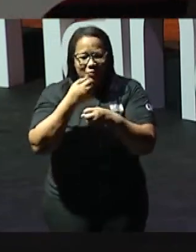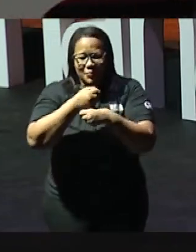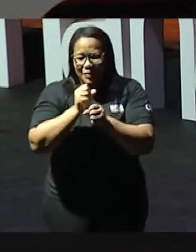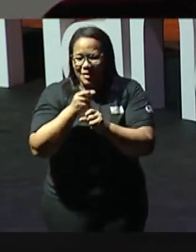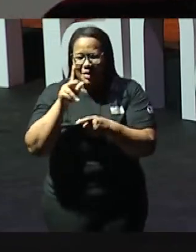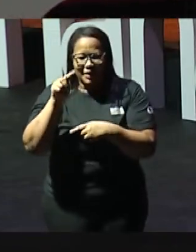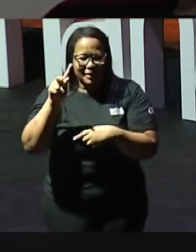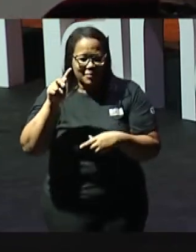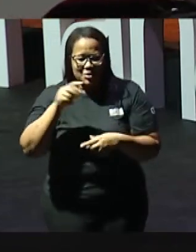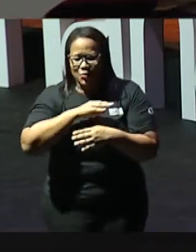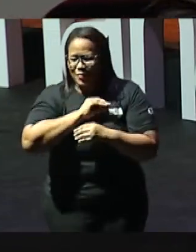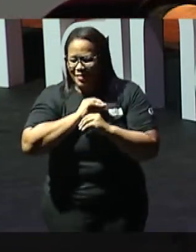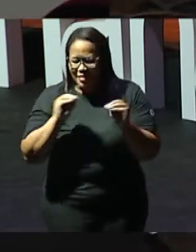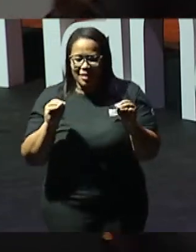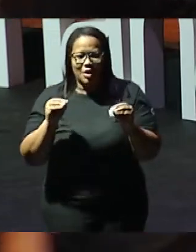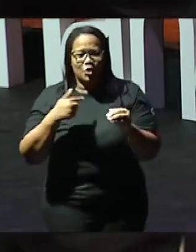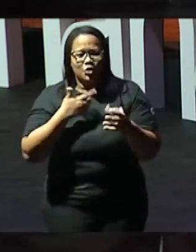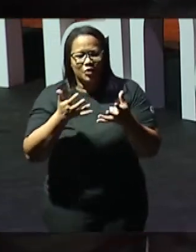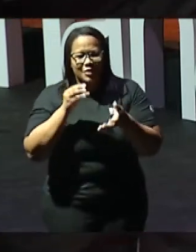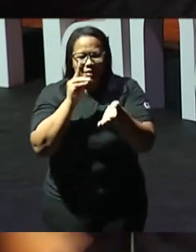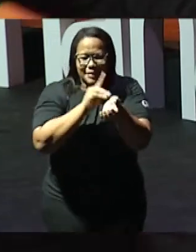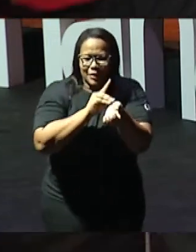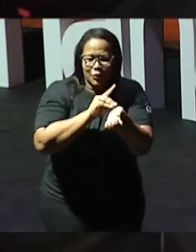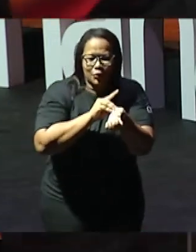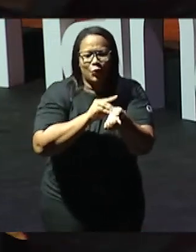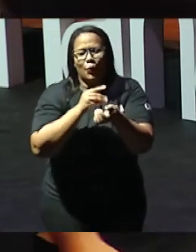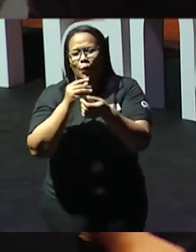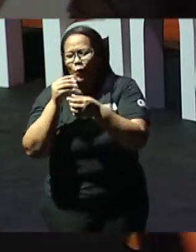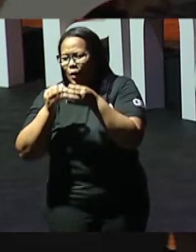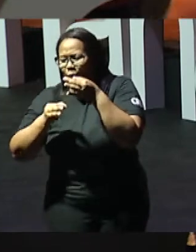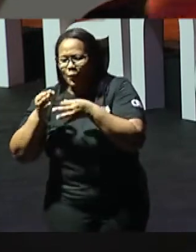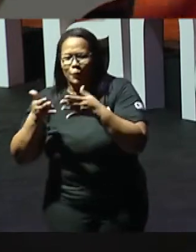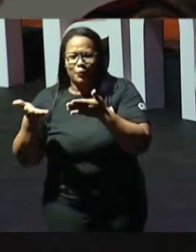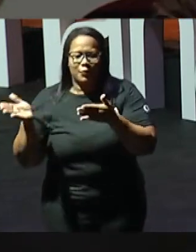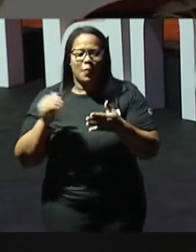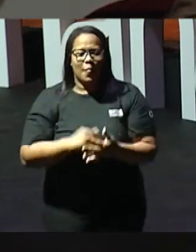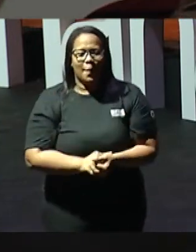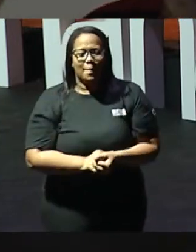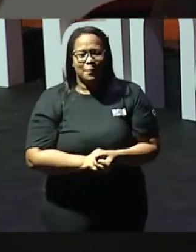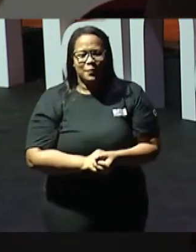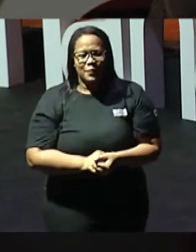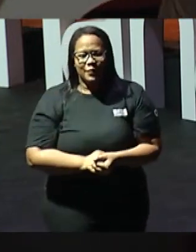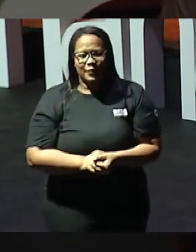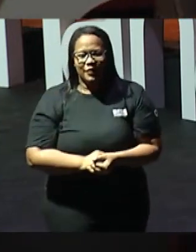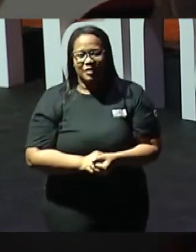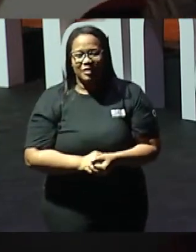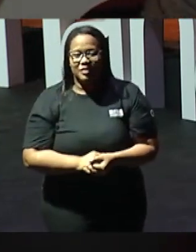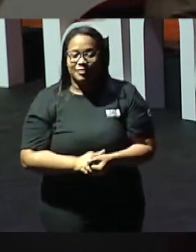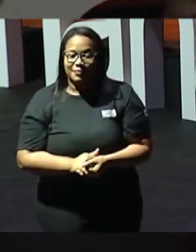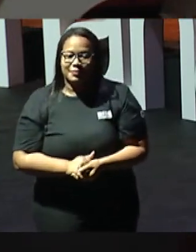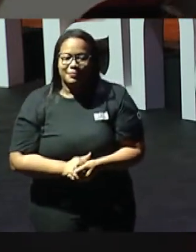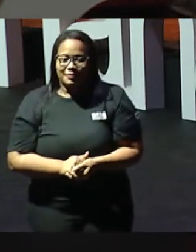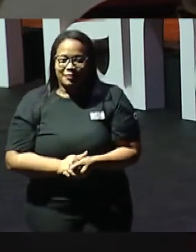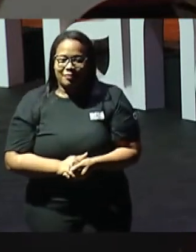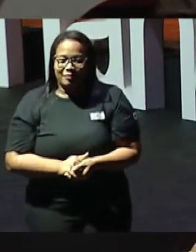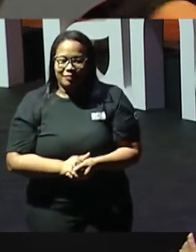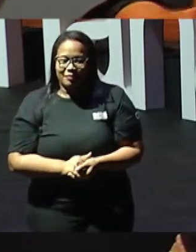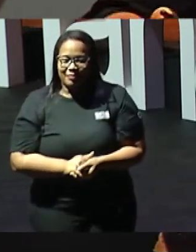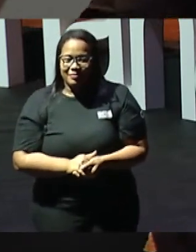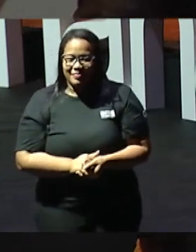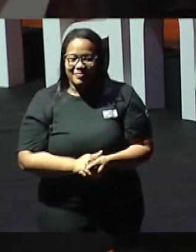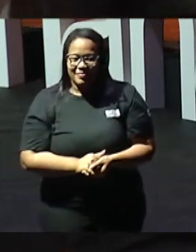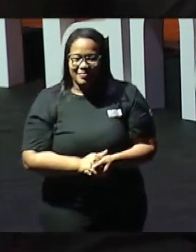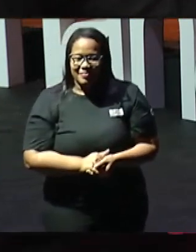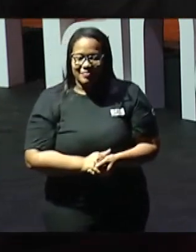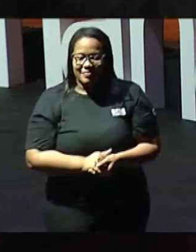yo hice lo que mi papá me decía y sé totalmente lo contrario agarre busque trabajo el mango tv fui donde juan luís guerra me